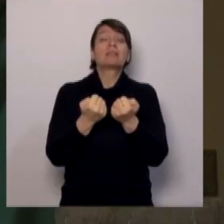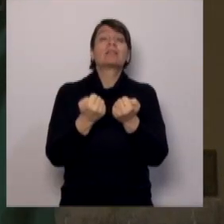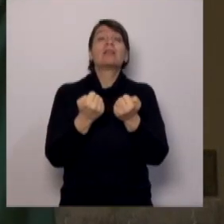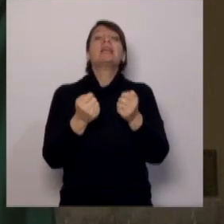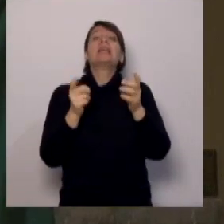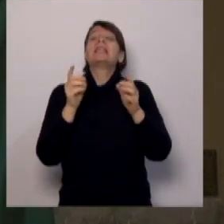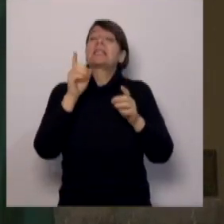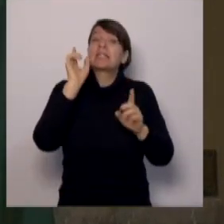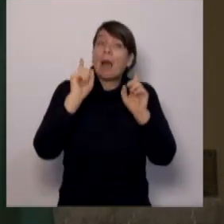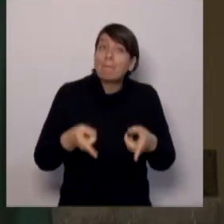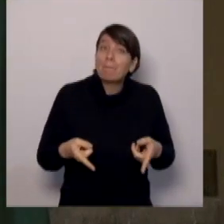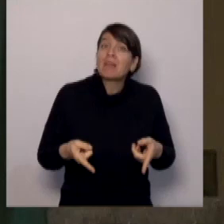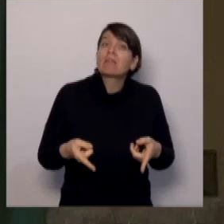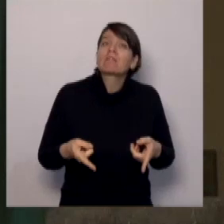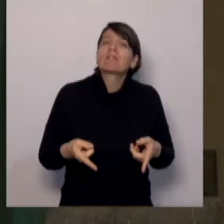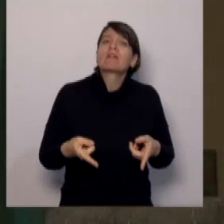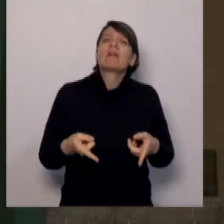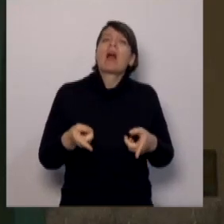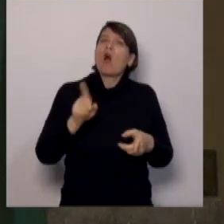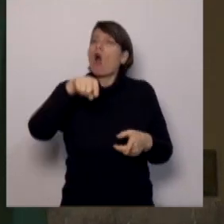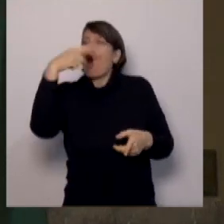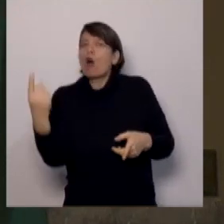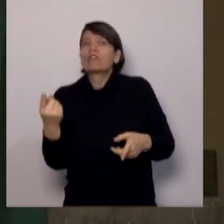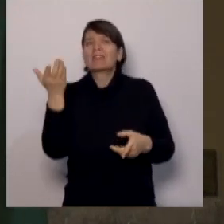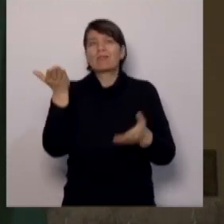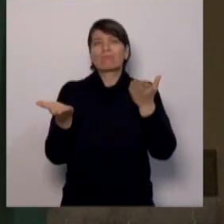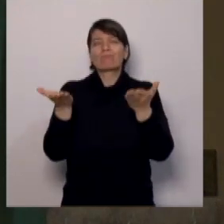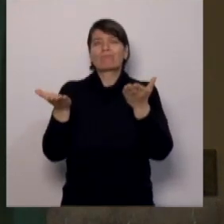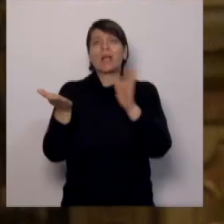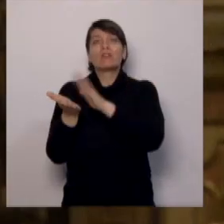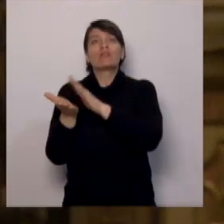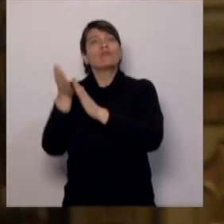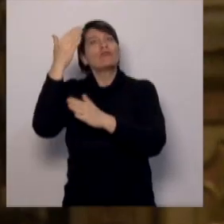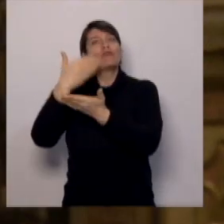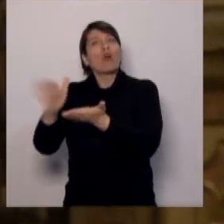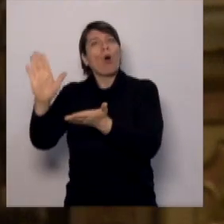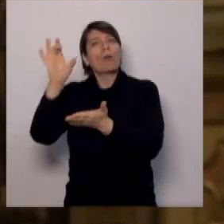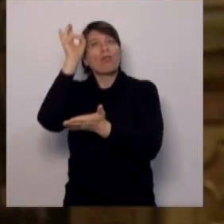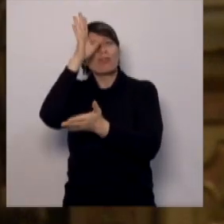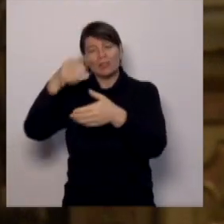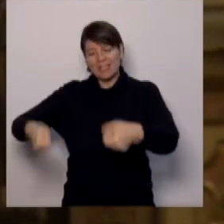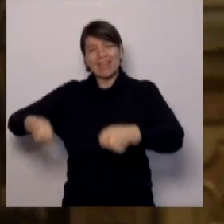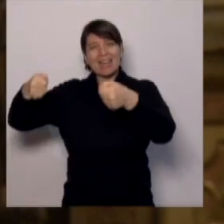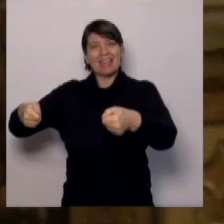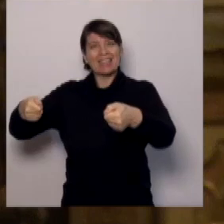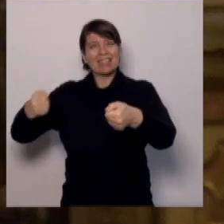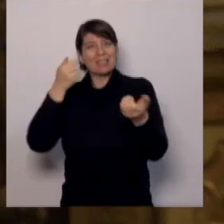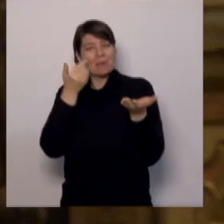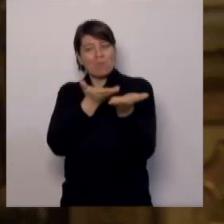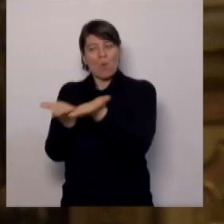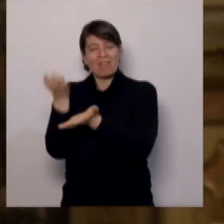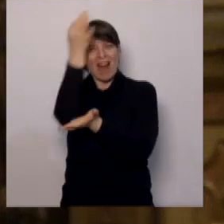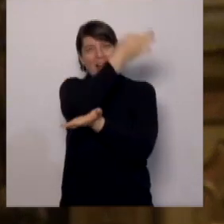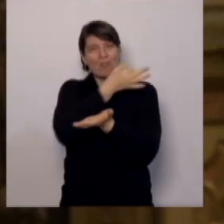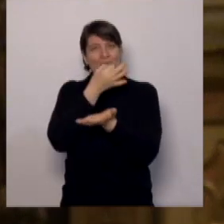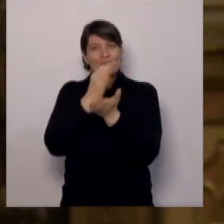panes, inseparablemente se da la otra dimensión. Sobran 12 canastas, se vislumbra la